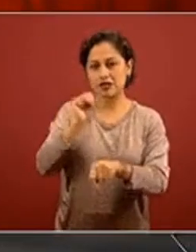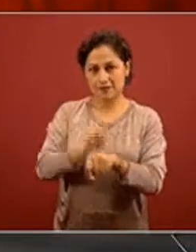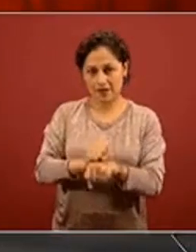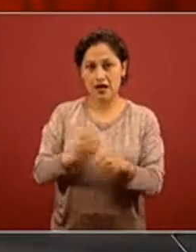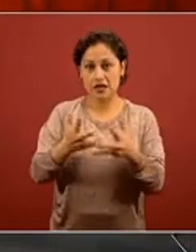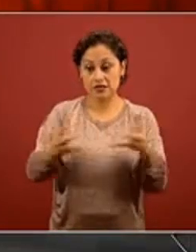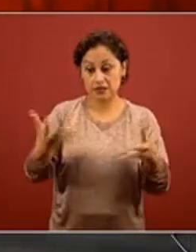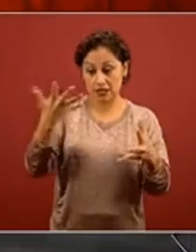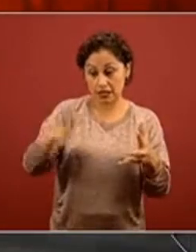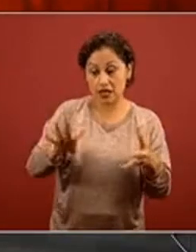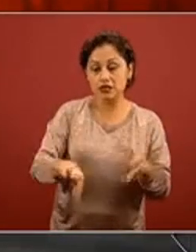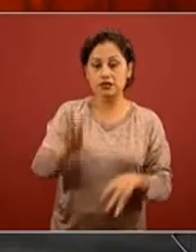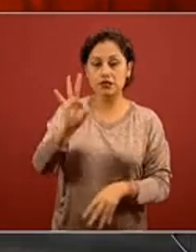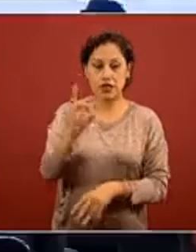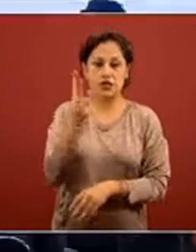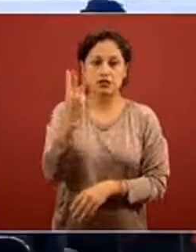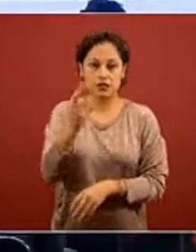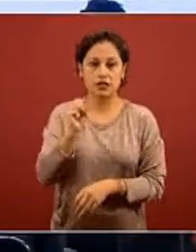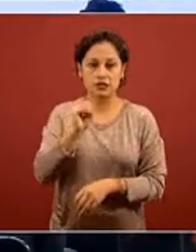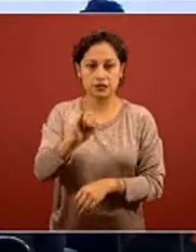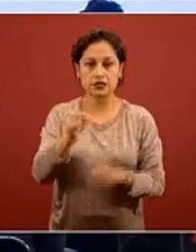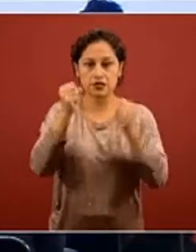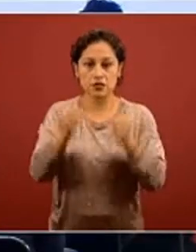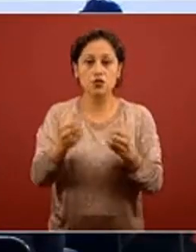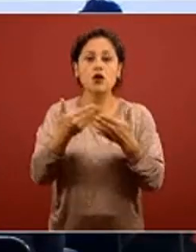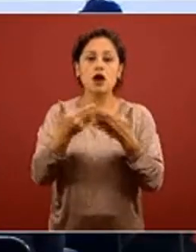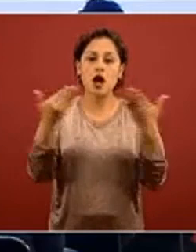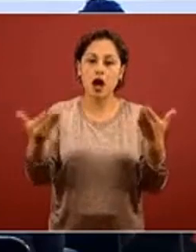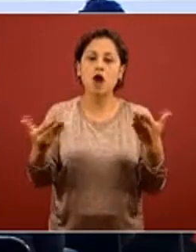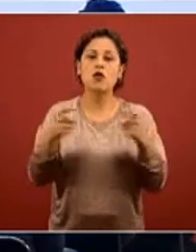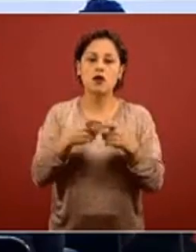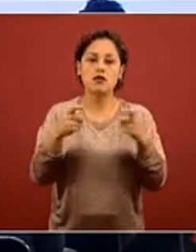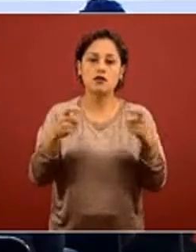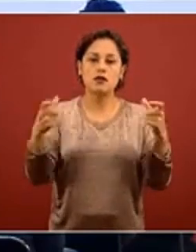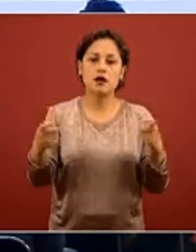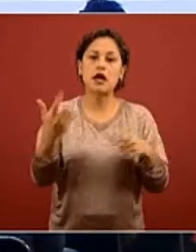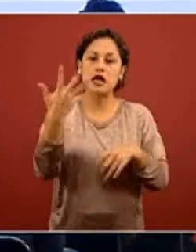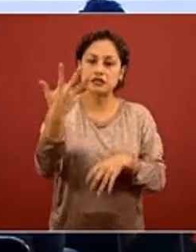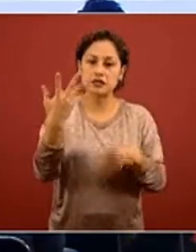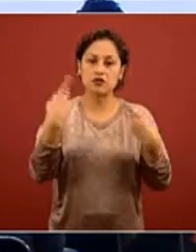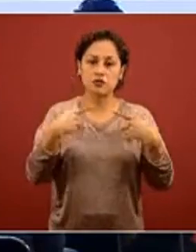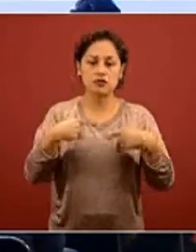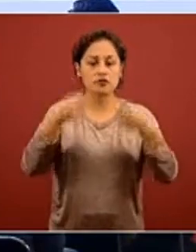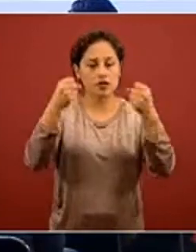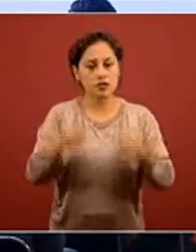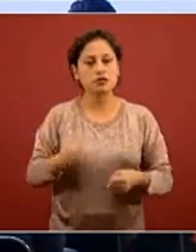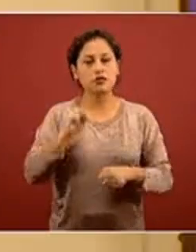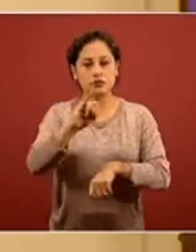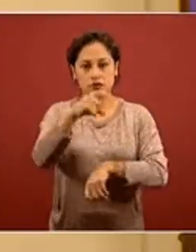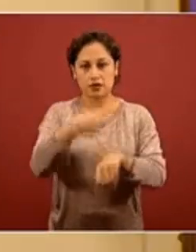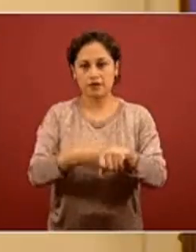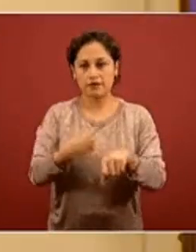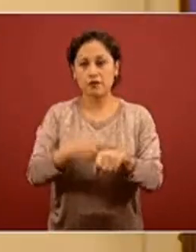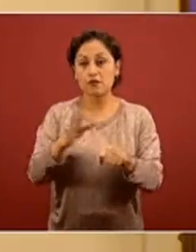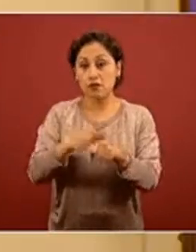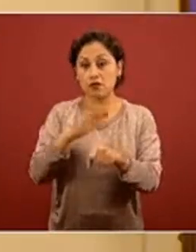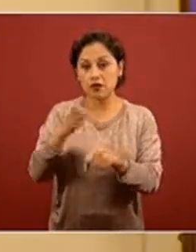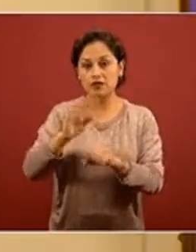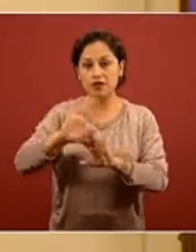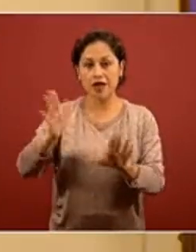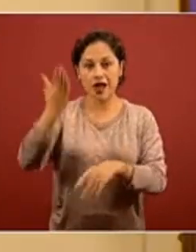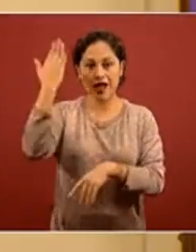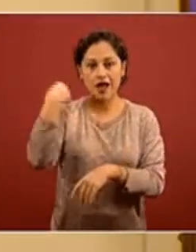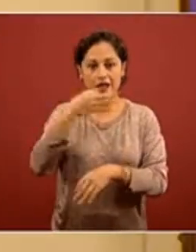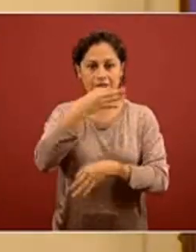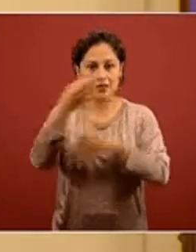10, ahora ya son 5 de cada 10 y se está cumpliendo el pronóstico de este incremento de casos. En la